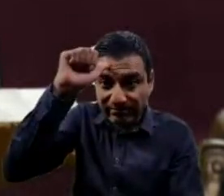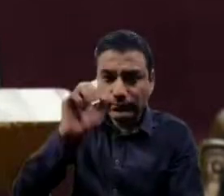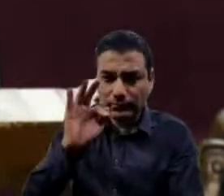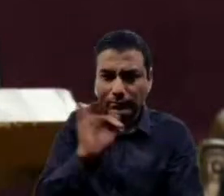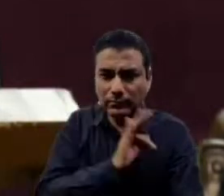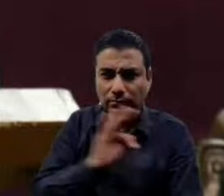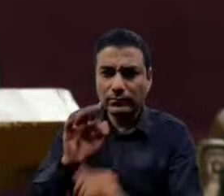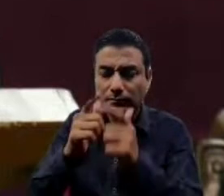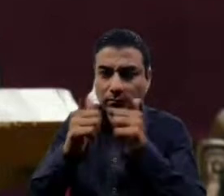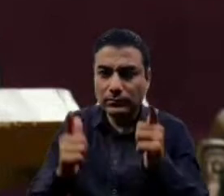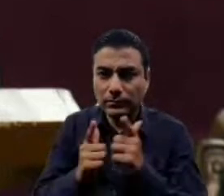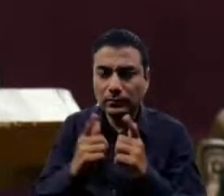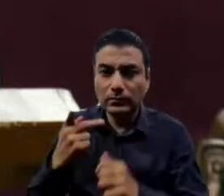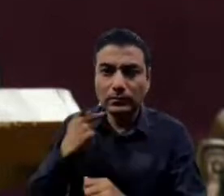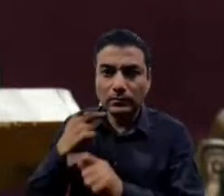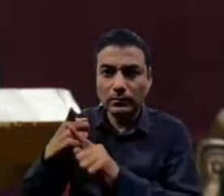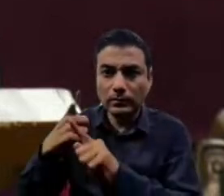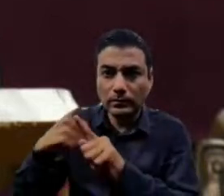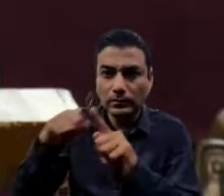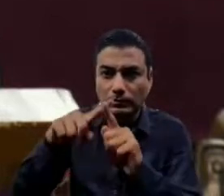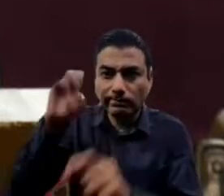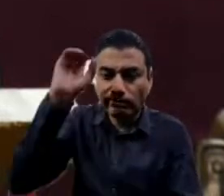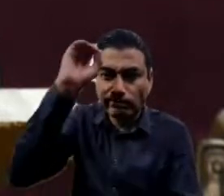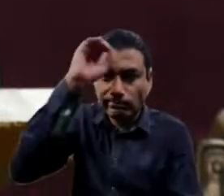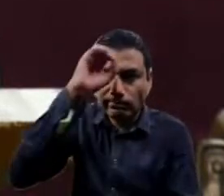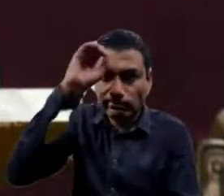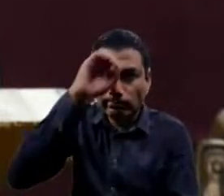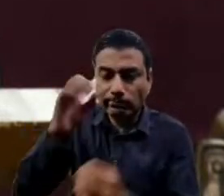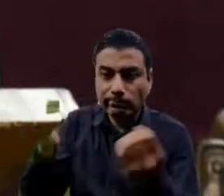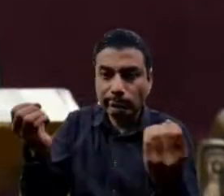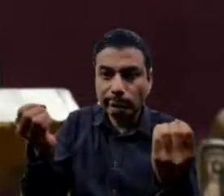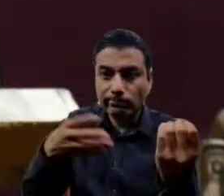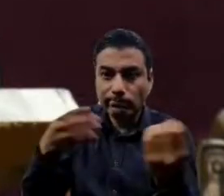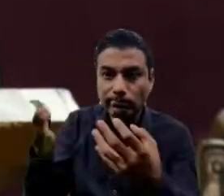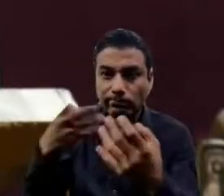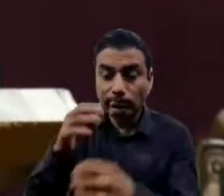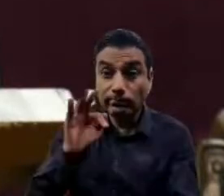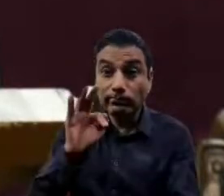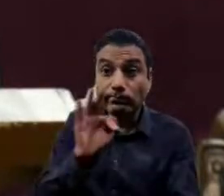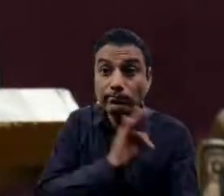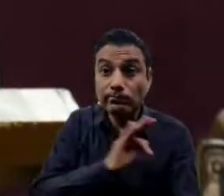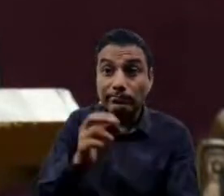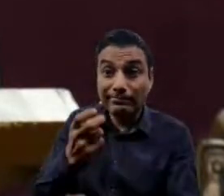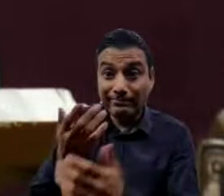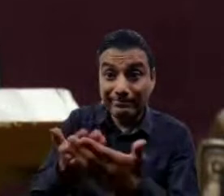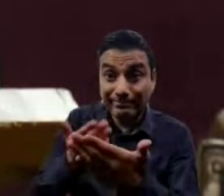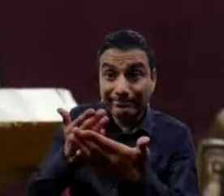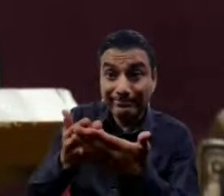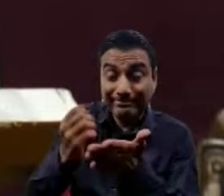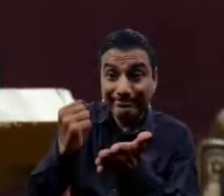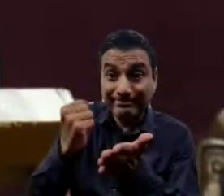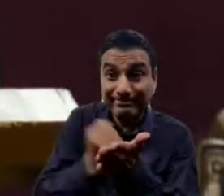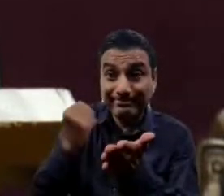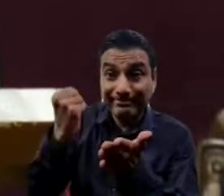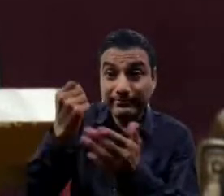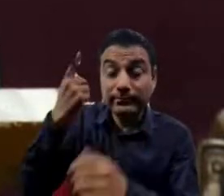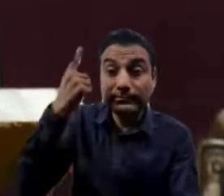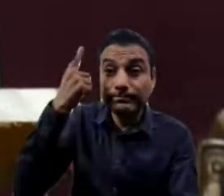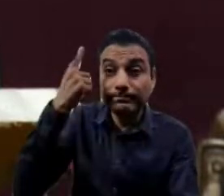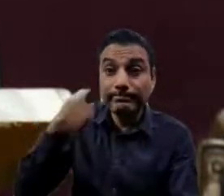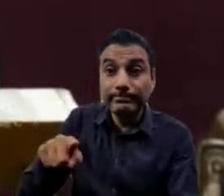grupos parlamentarios dentro del análisis y sea aprobado en sus mejores términos para el beneficio de nuestra